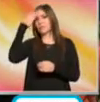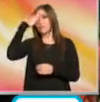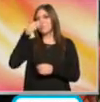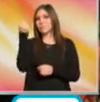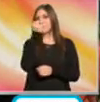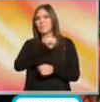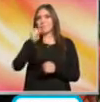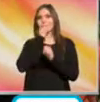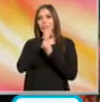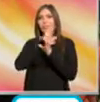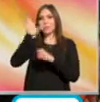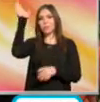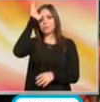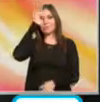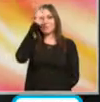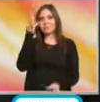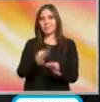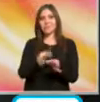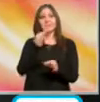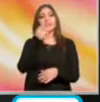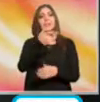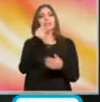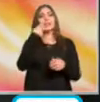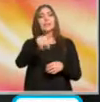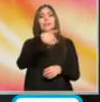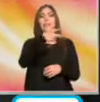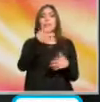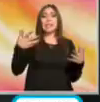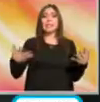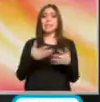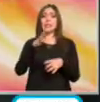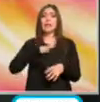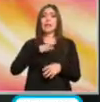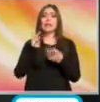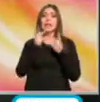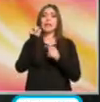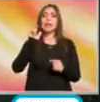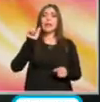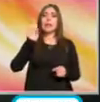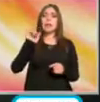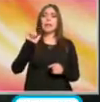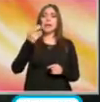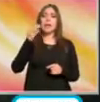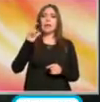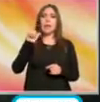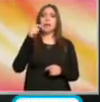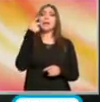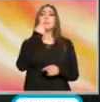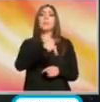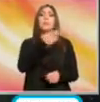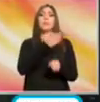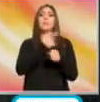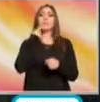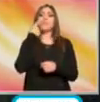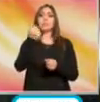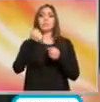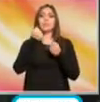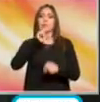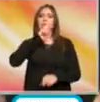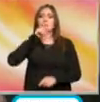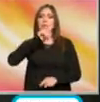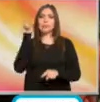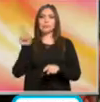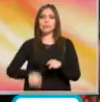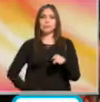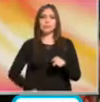¿eh? la ensalada caprese originalmente lleva albahaca. Aquí sí. como la albahaca es de un sabor muy fuerte, lo omitimos Ajá.